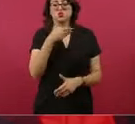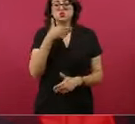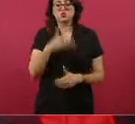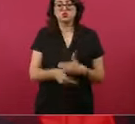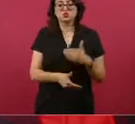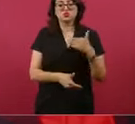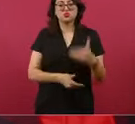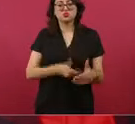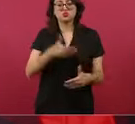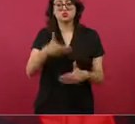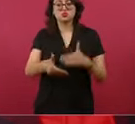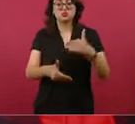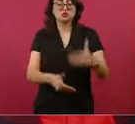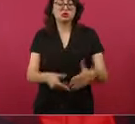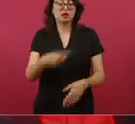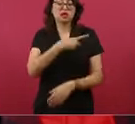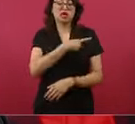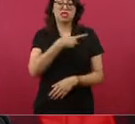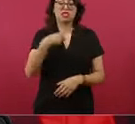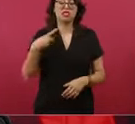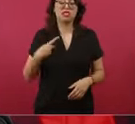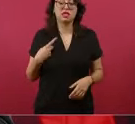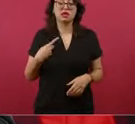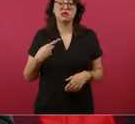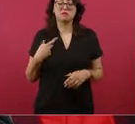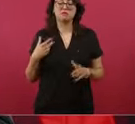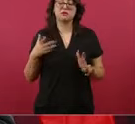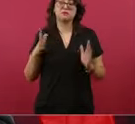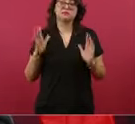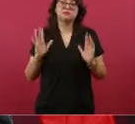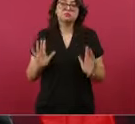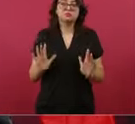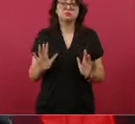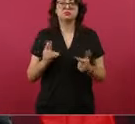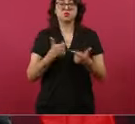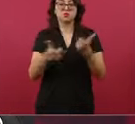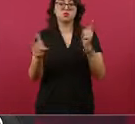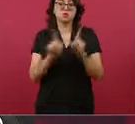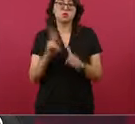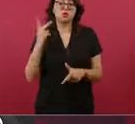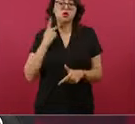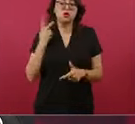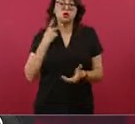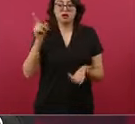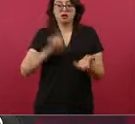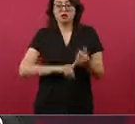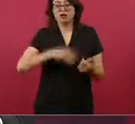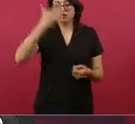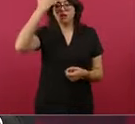que tienen que llevar a cabo todos los partidos